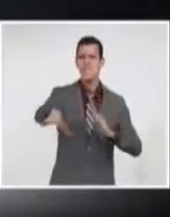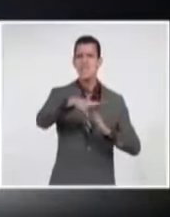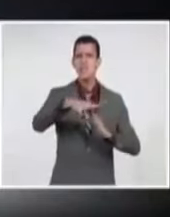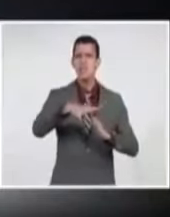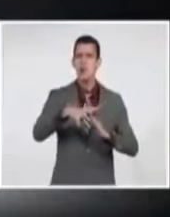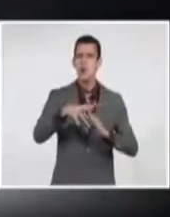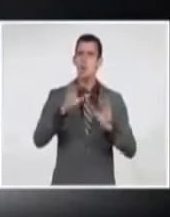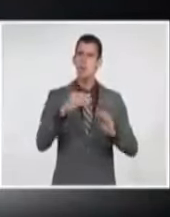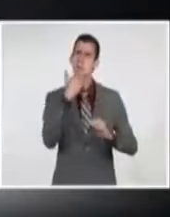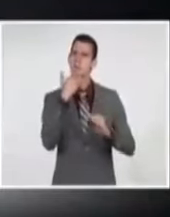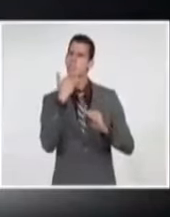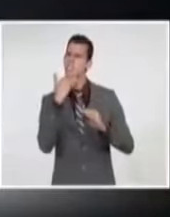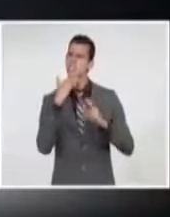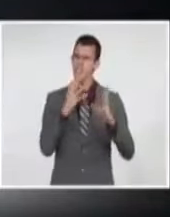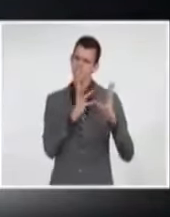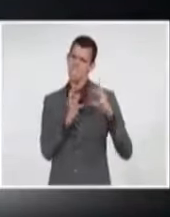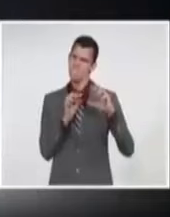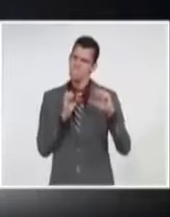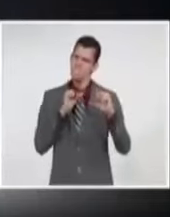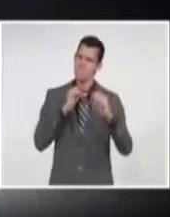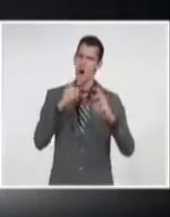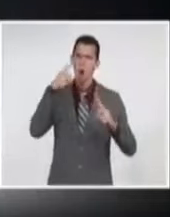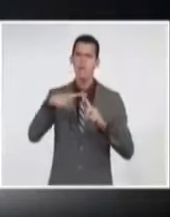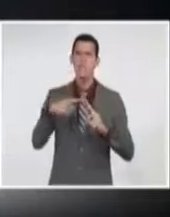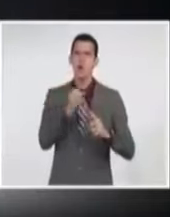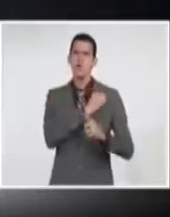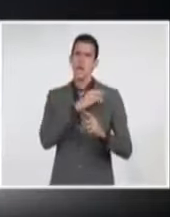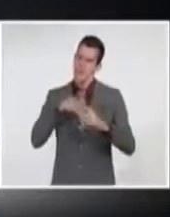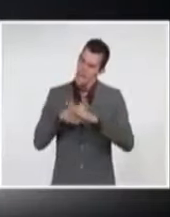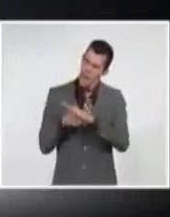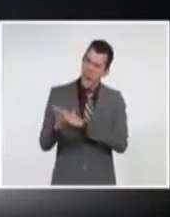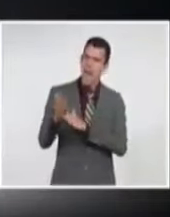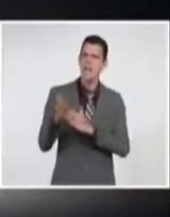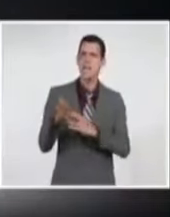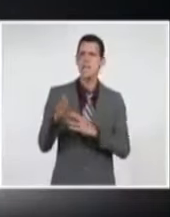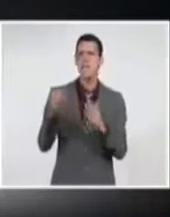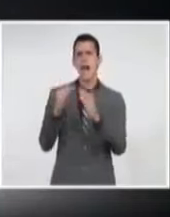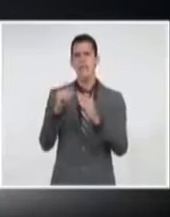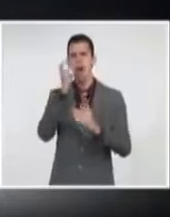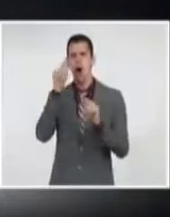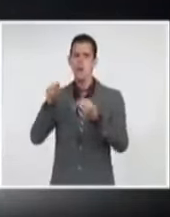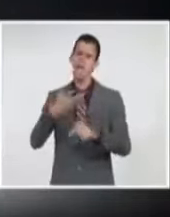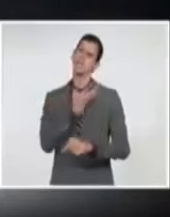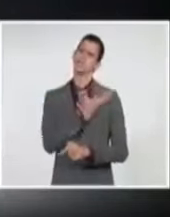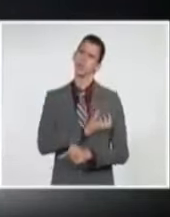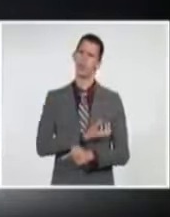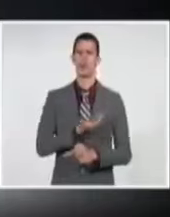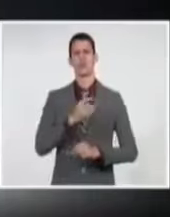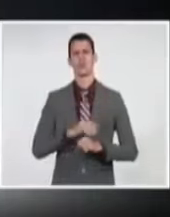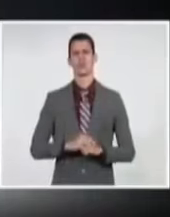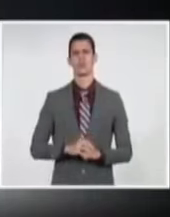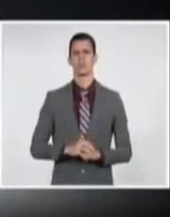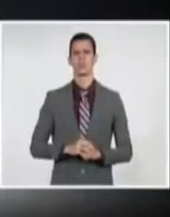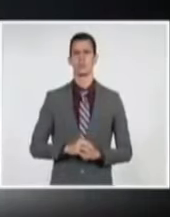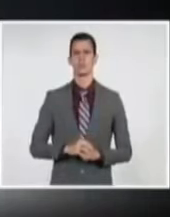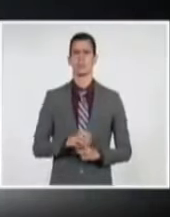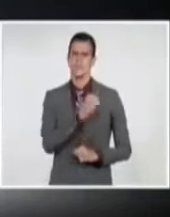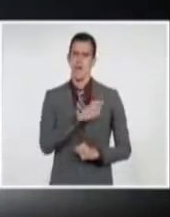para intentar acercarse a la casa del líder del movimiento san isidro para expresarle apoyo y comprensión